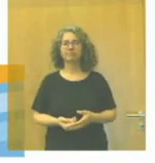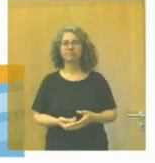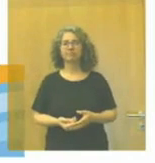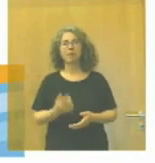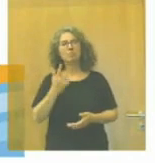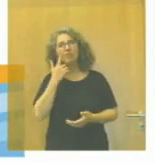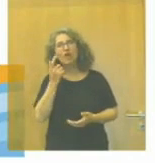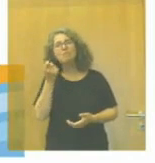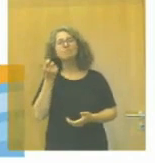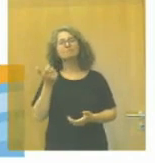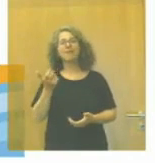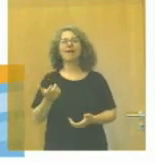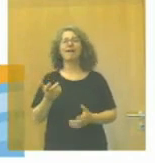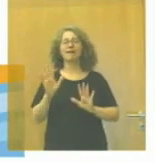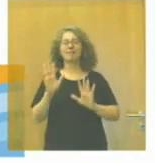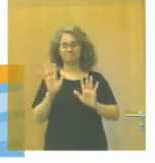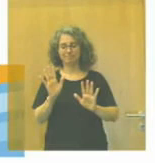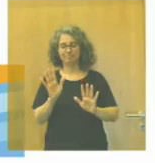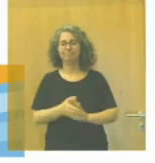Ahí está. Me pasé 2.